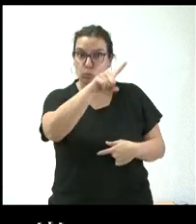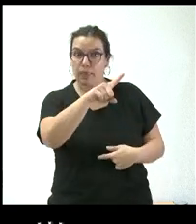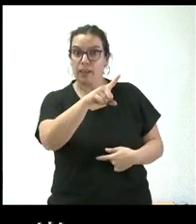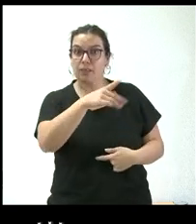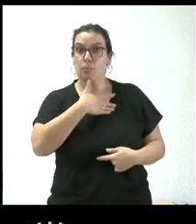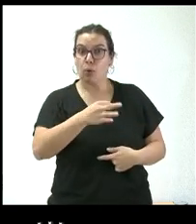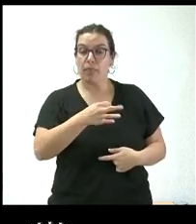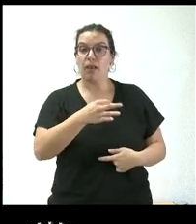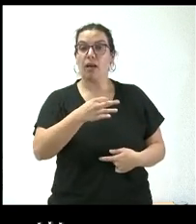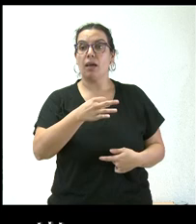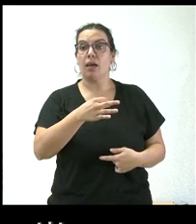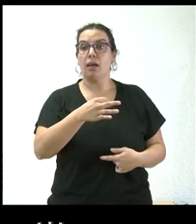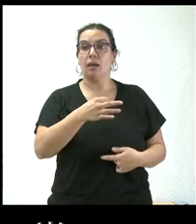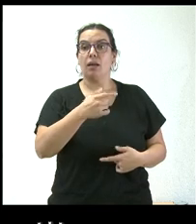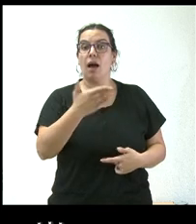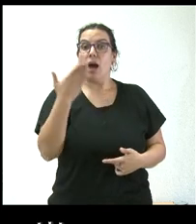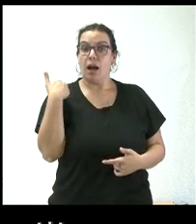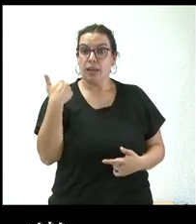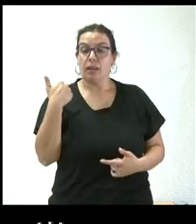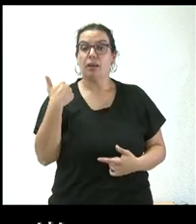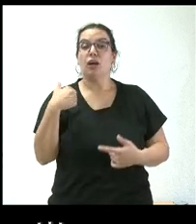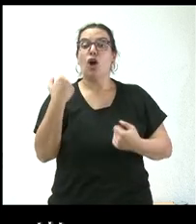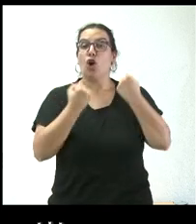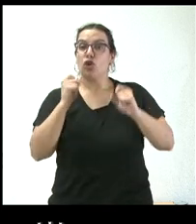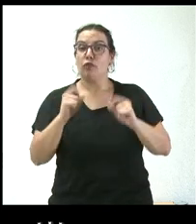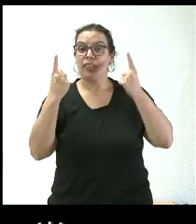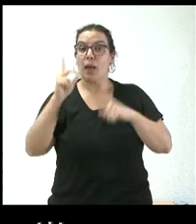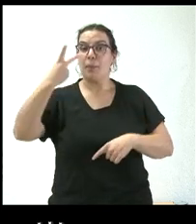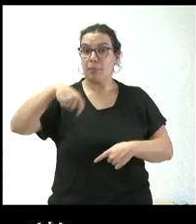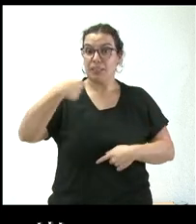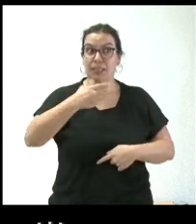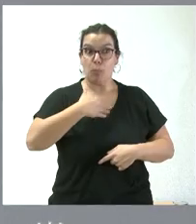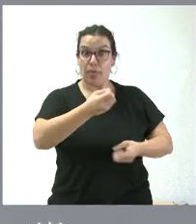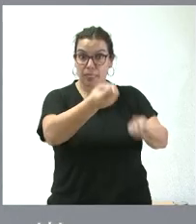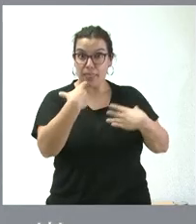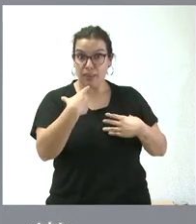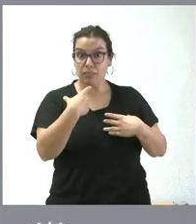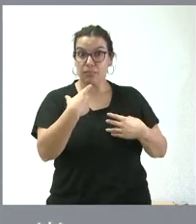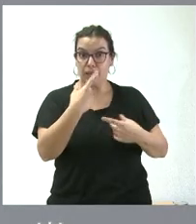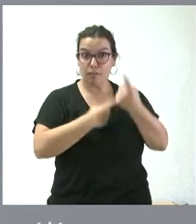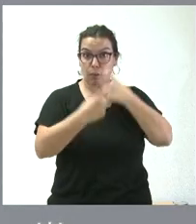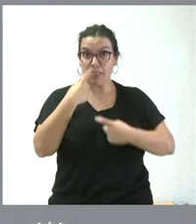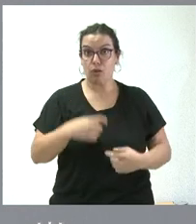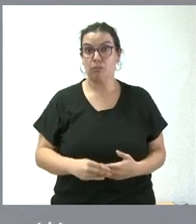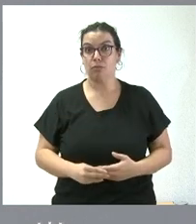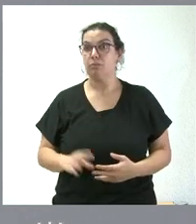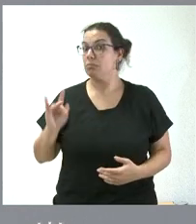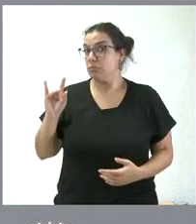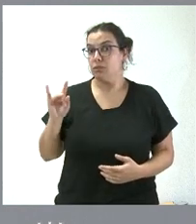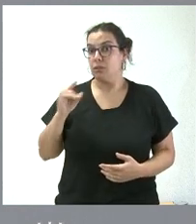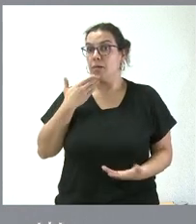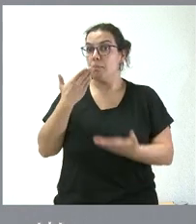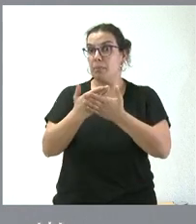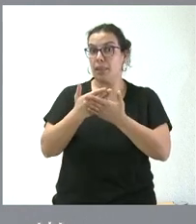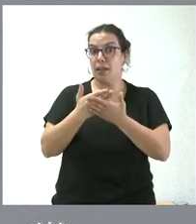pasarnos los viajes que hizo ayer el coche oficial del vicepresidente Pues si lo piden por los cauces oficiales